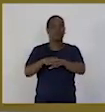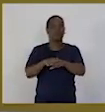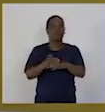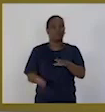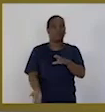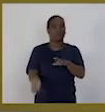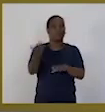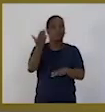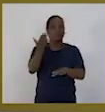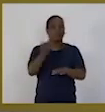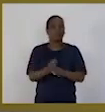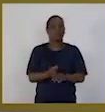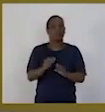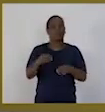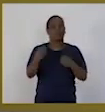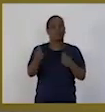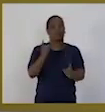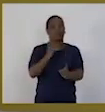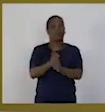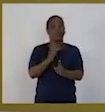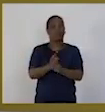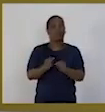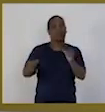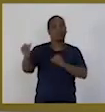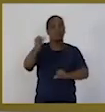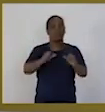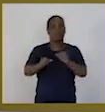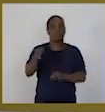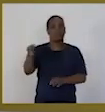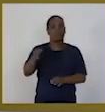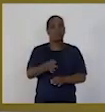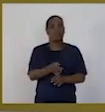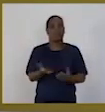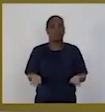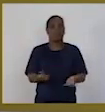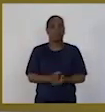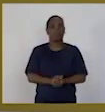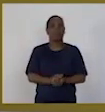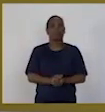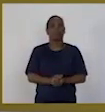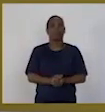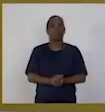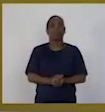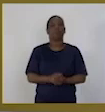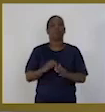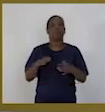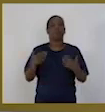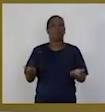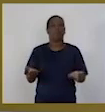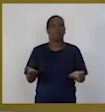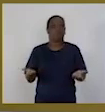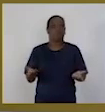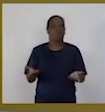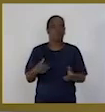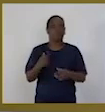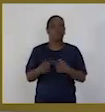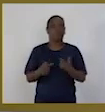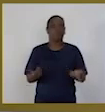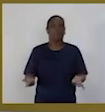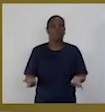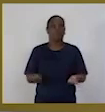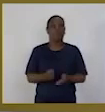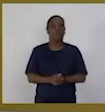mayor que la que se encuentra en la reacción, que es en trozo, por lo que quedaría concreto. La reacción